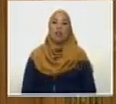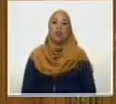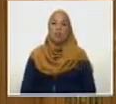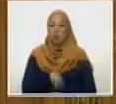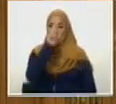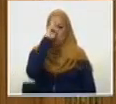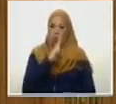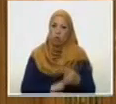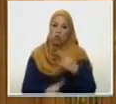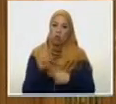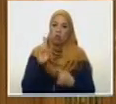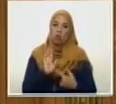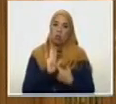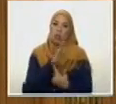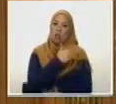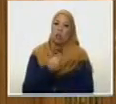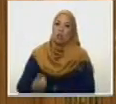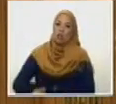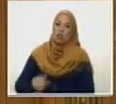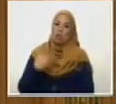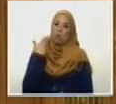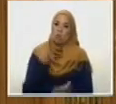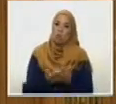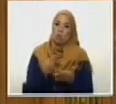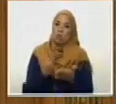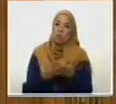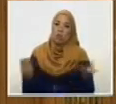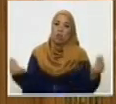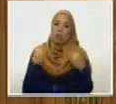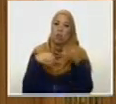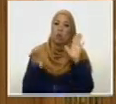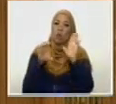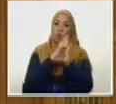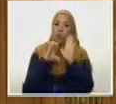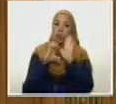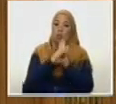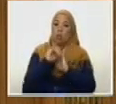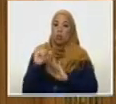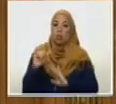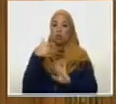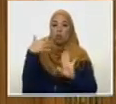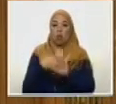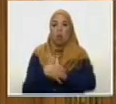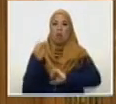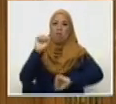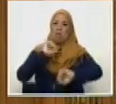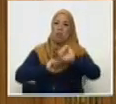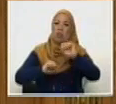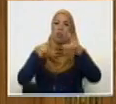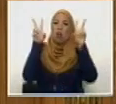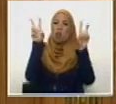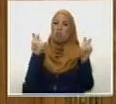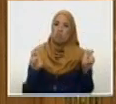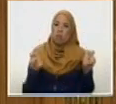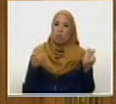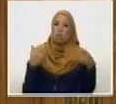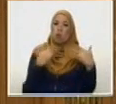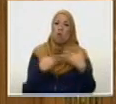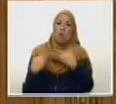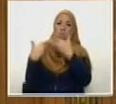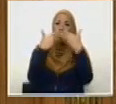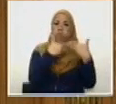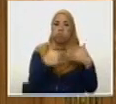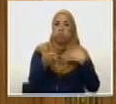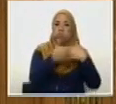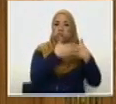para mí presentar este proyecto de acuerdo constituyente en rechazo a los nuevos ataques y bloqueos